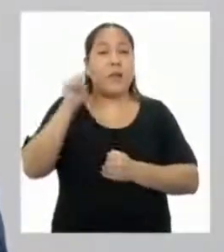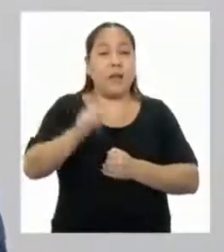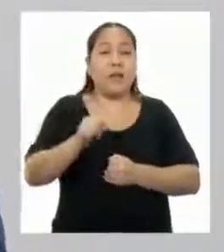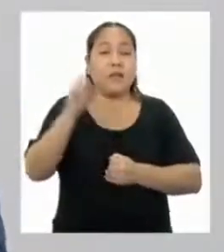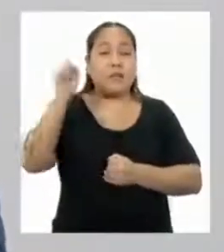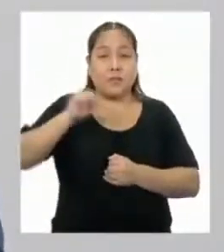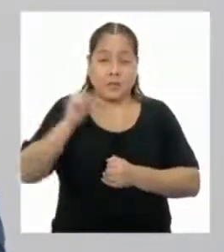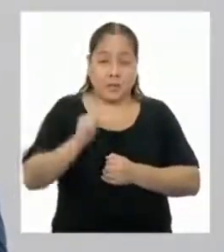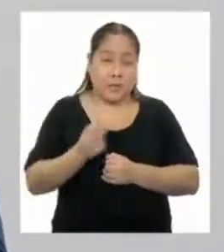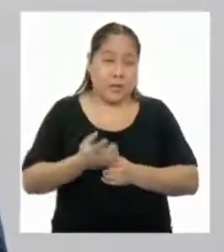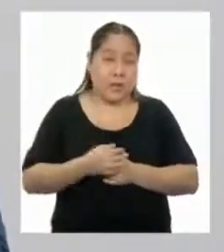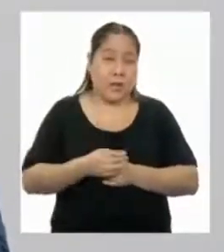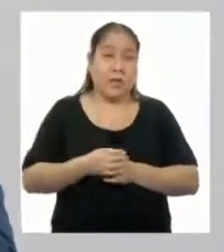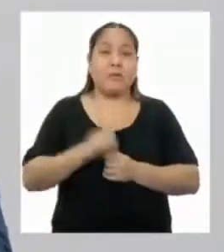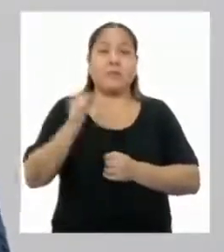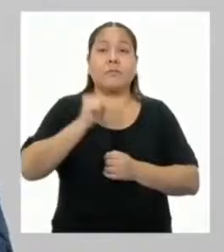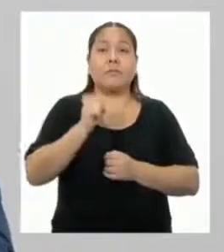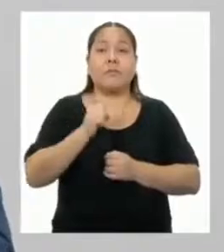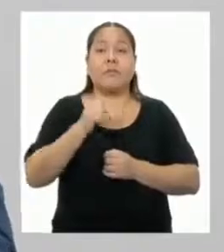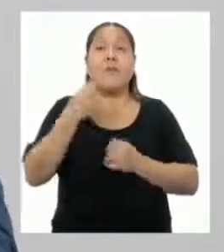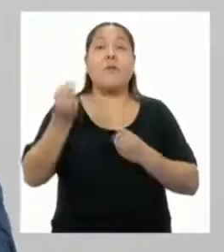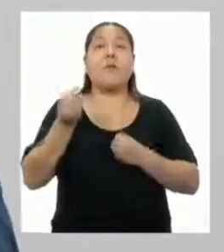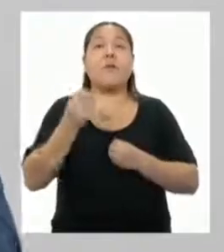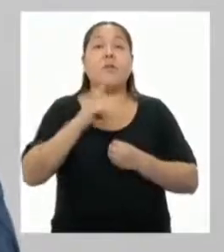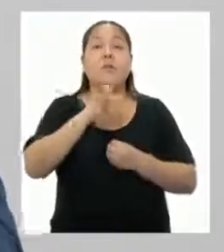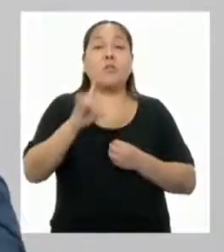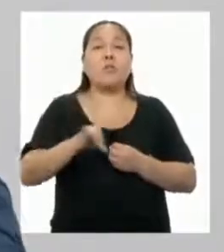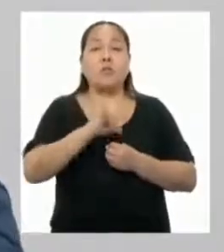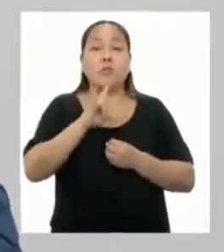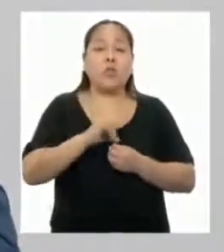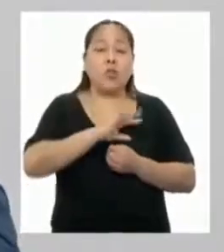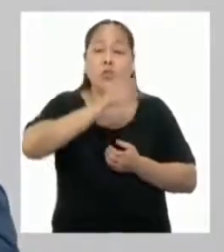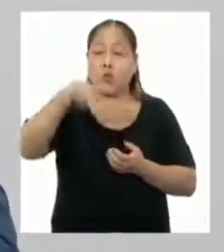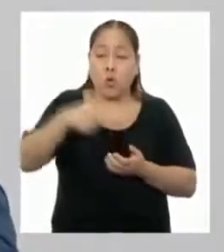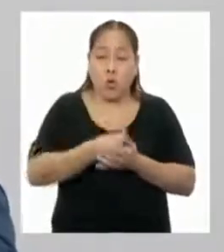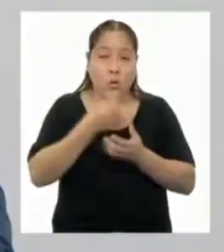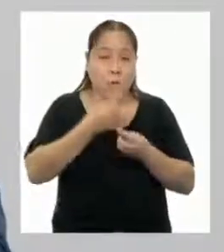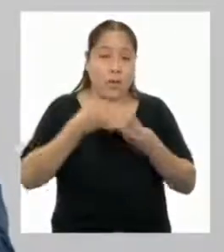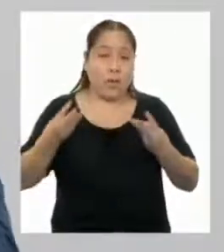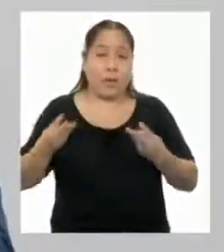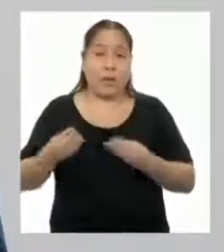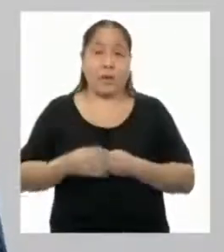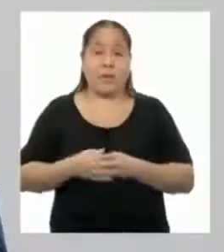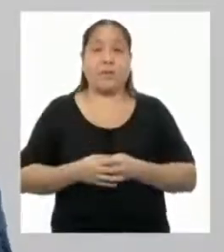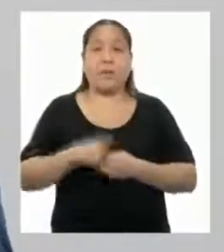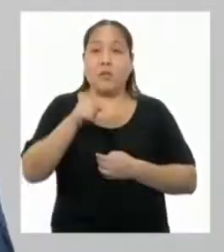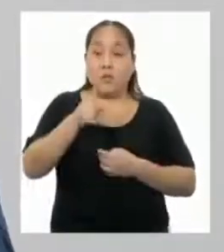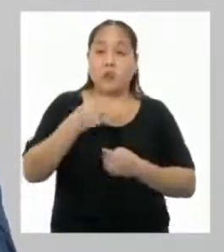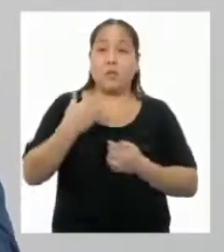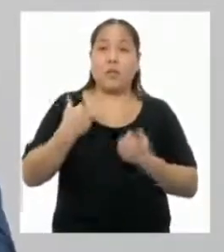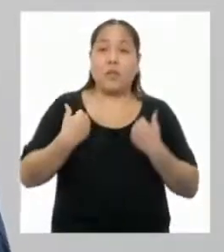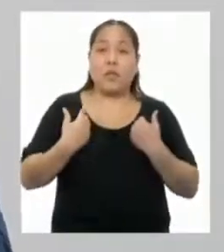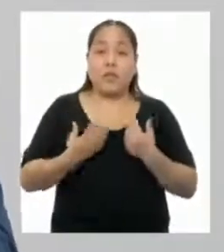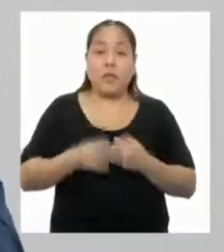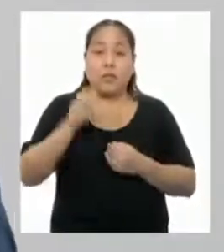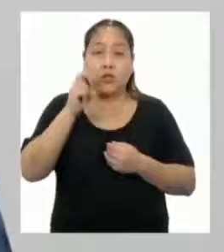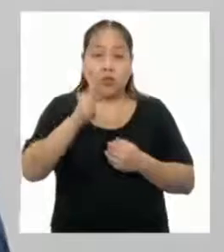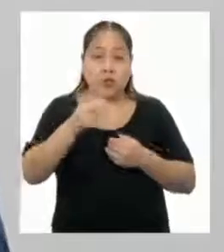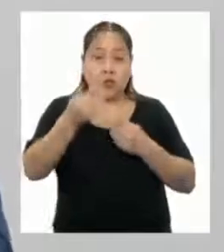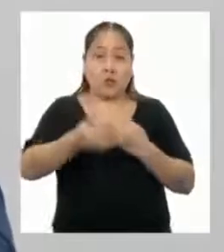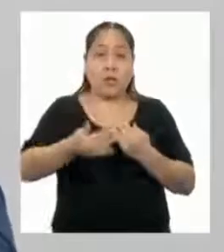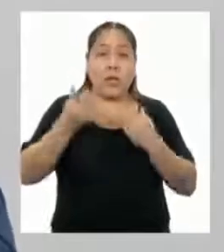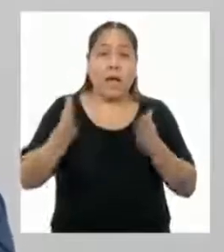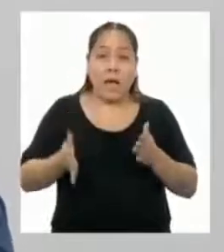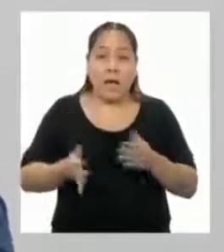sí funciona, porque estarías utilizando todo el material y tendrías 2